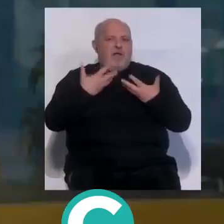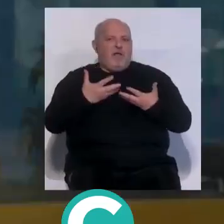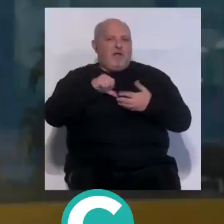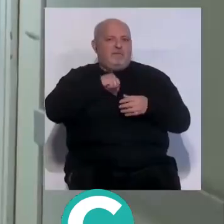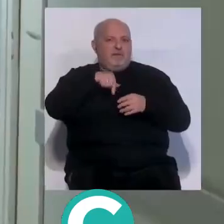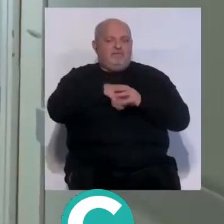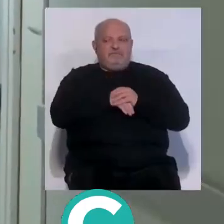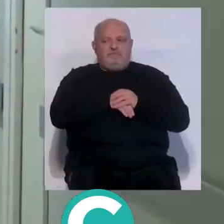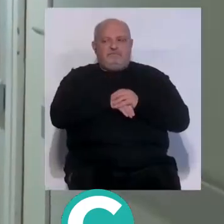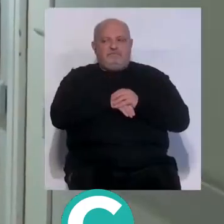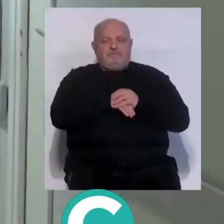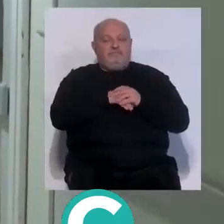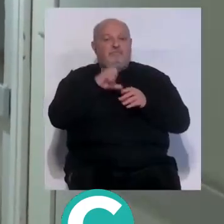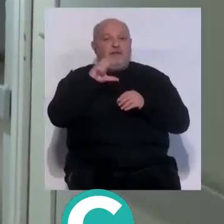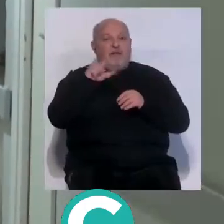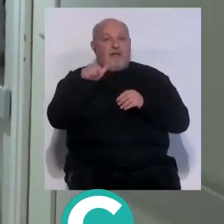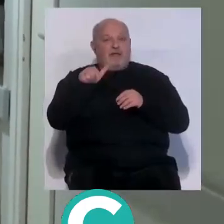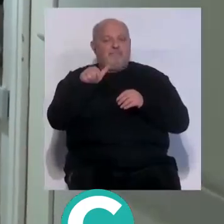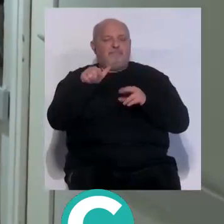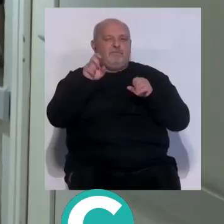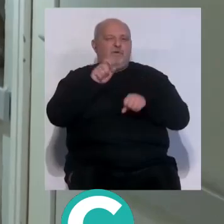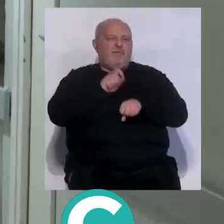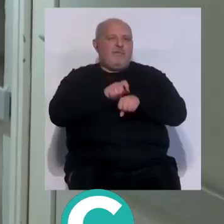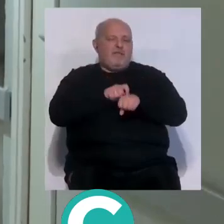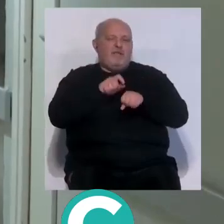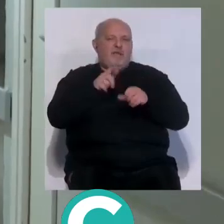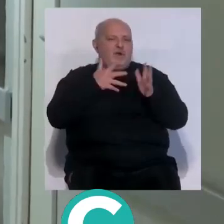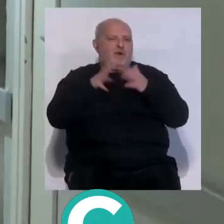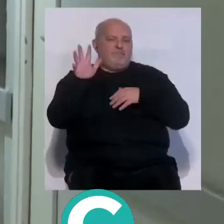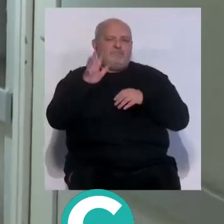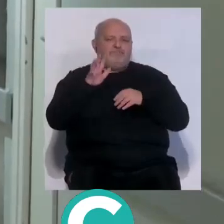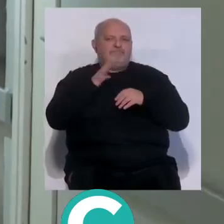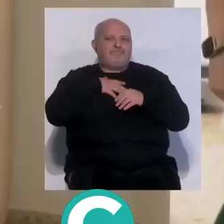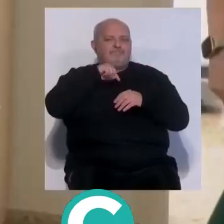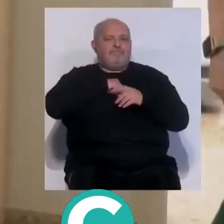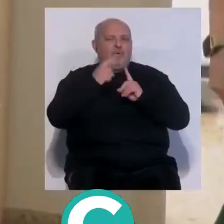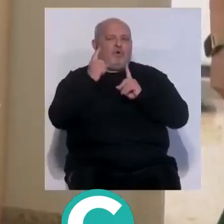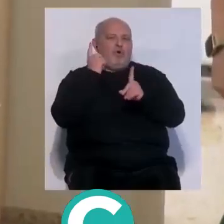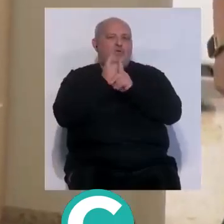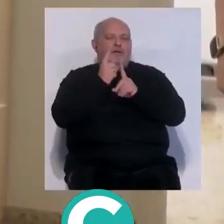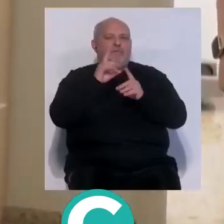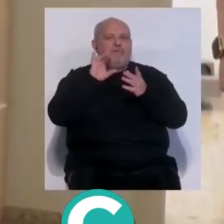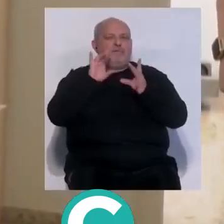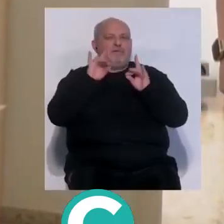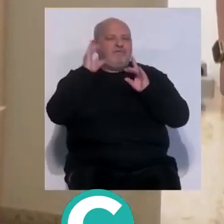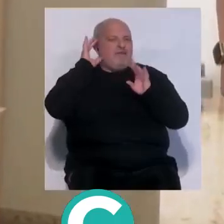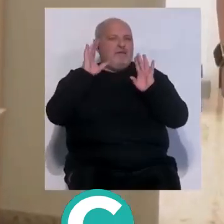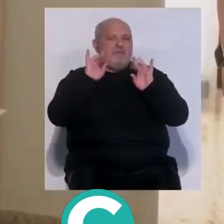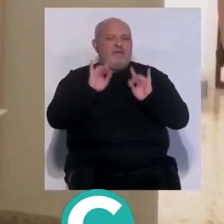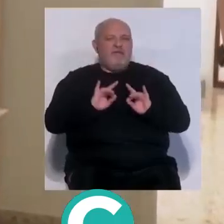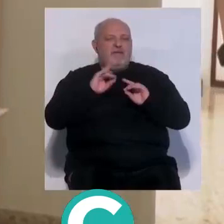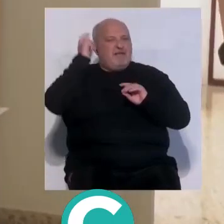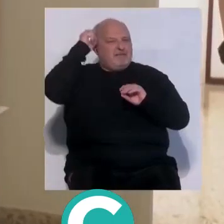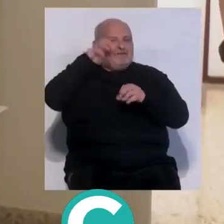el hospital. La esclerosis múltiple es una enfermedad crónica autoinmune que ataca a la membrana que protege las fibras del